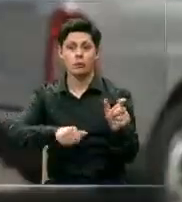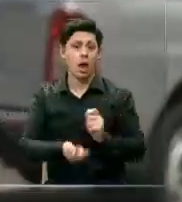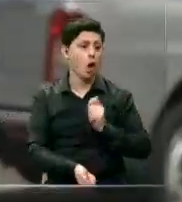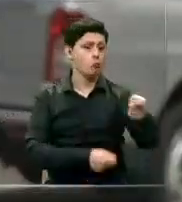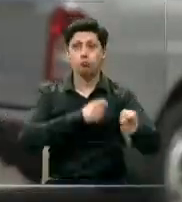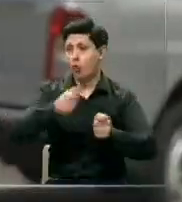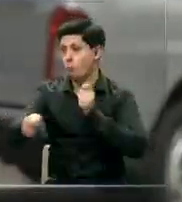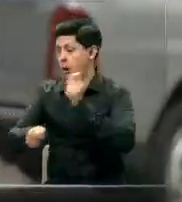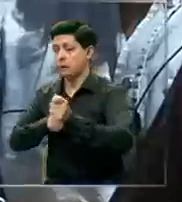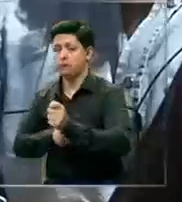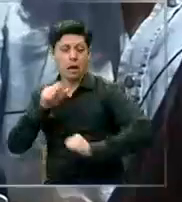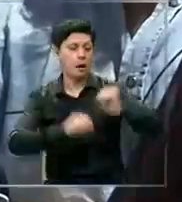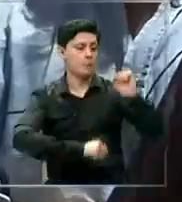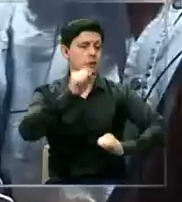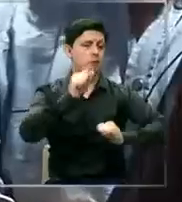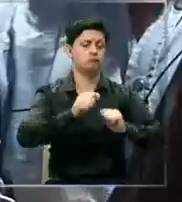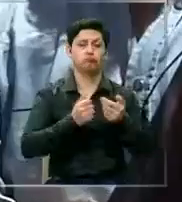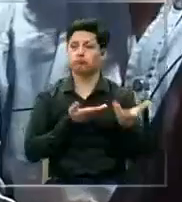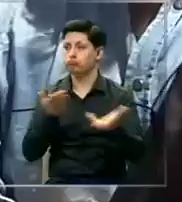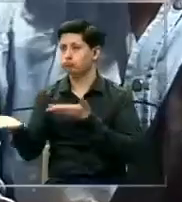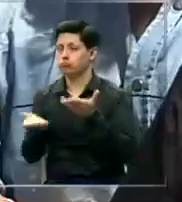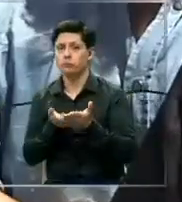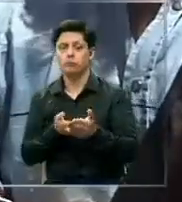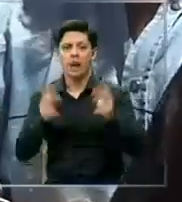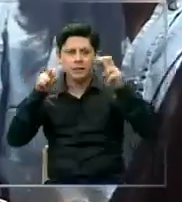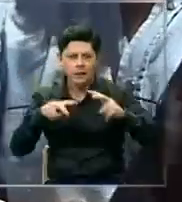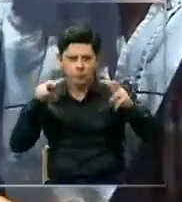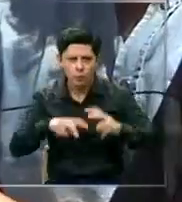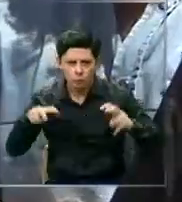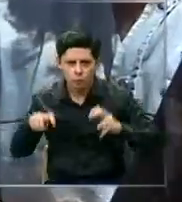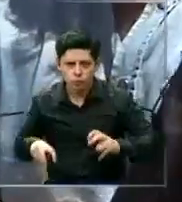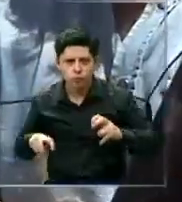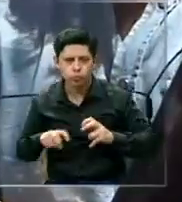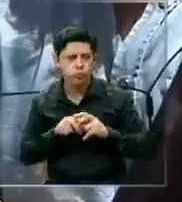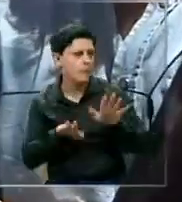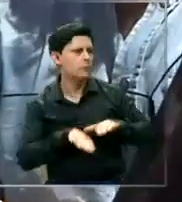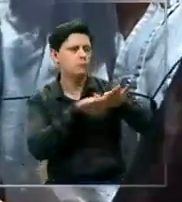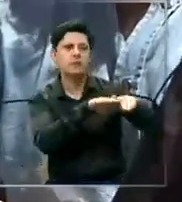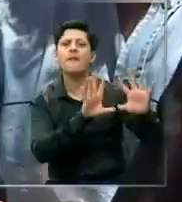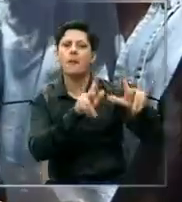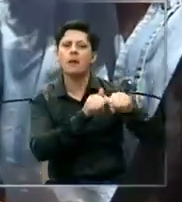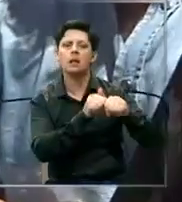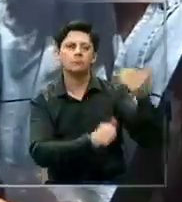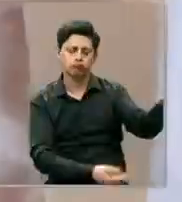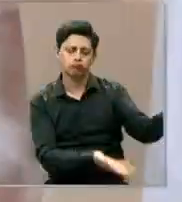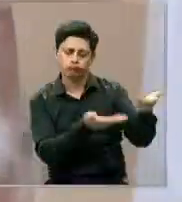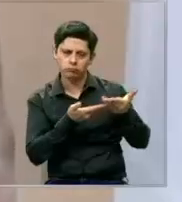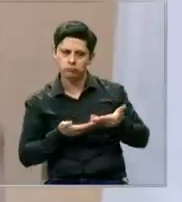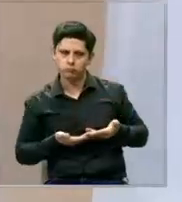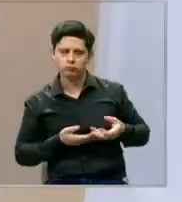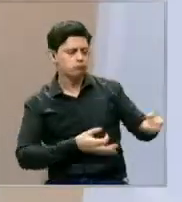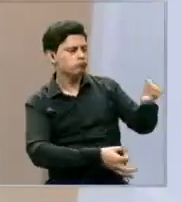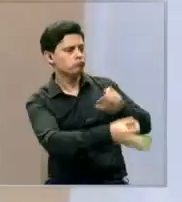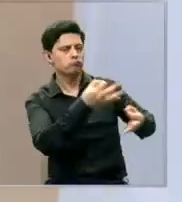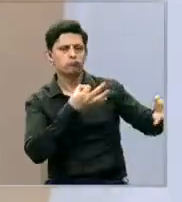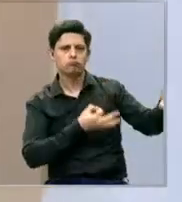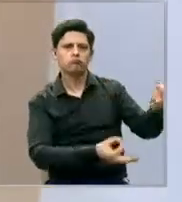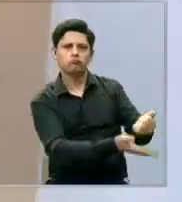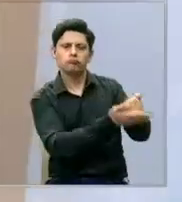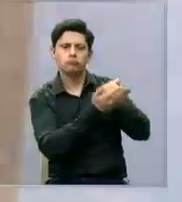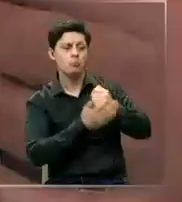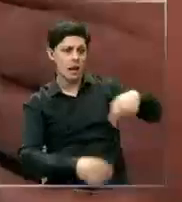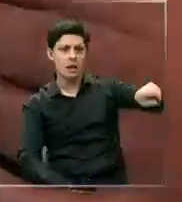en el retail. El llamado a la prudencia, a seguir investigando, a prestar colaboración. La familia está disponible para prestar todo tipo de colaboración y ellos